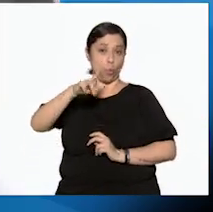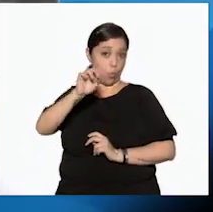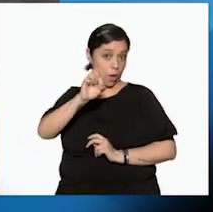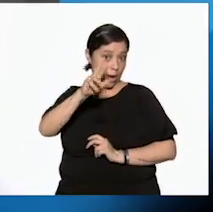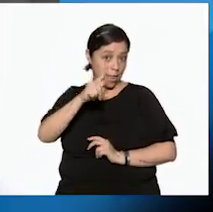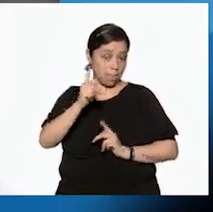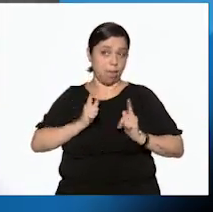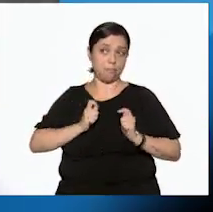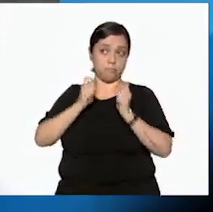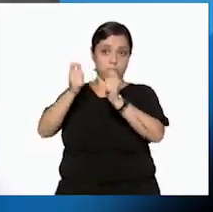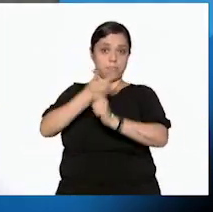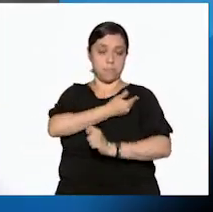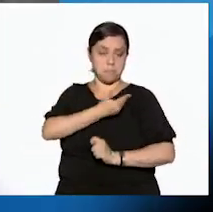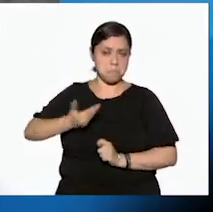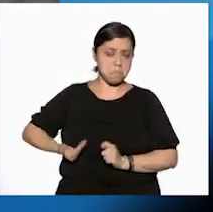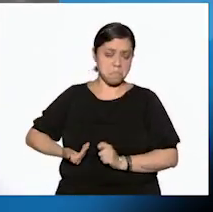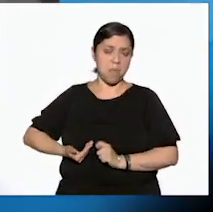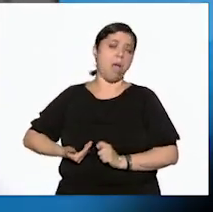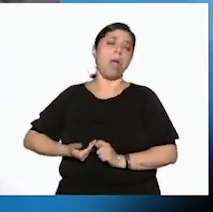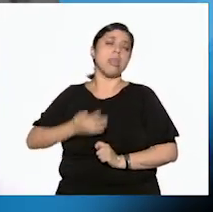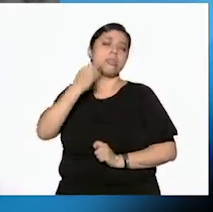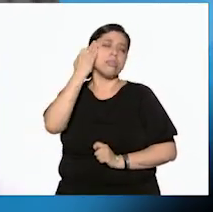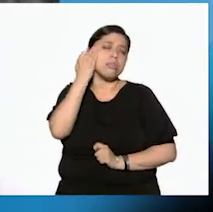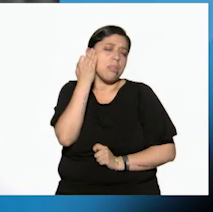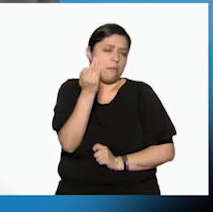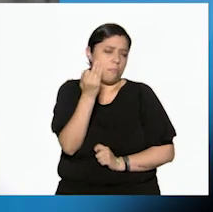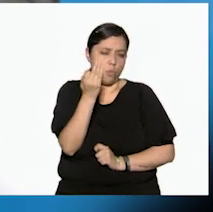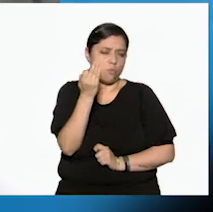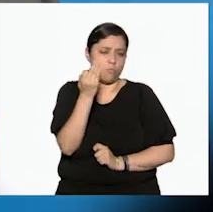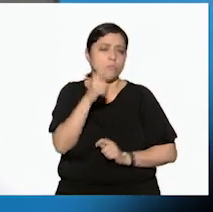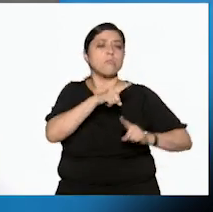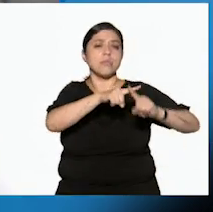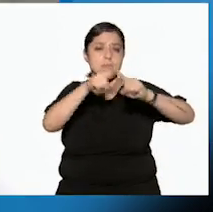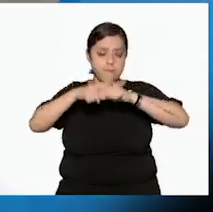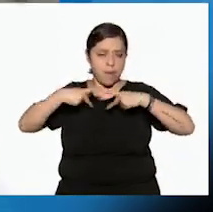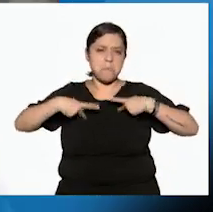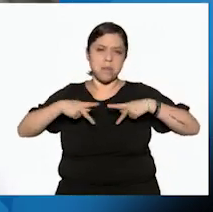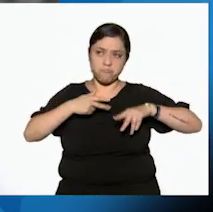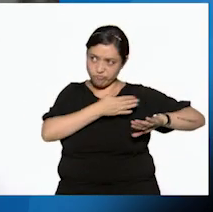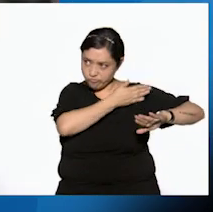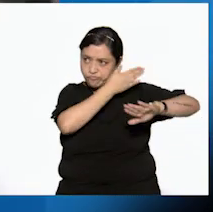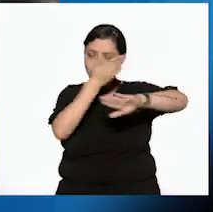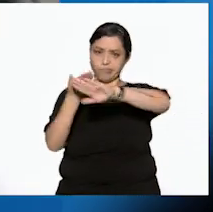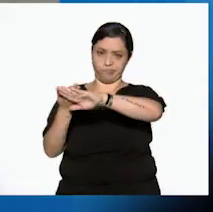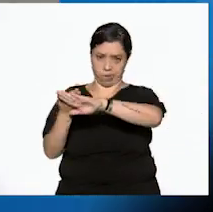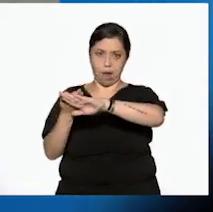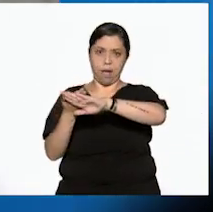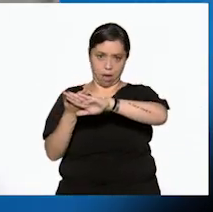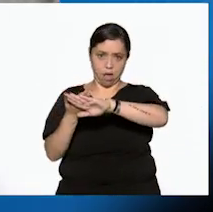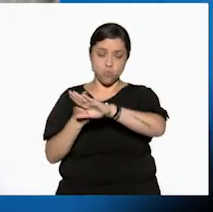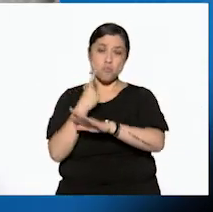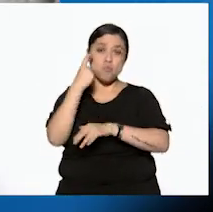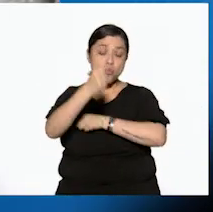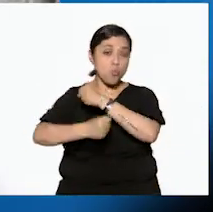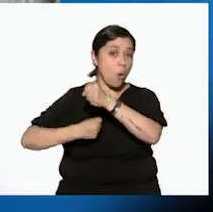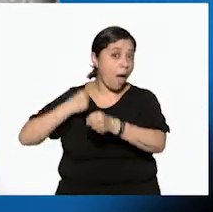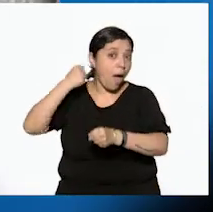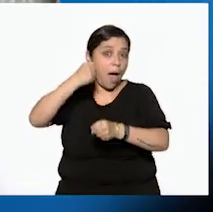el poder, pero por poco tiempo. Diferentes grupos armados se levantaron en su contra. En menos de un año,